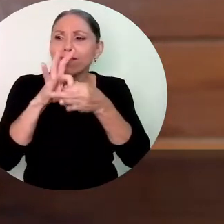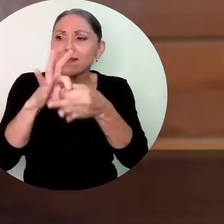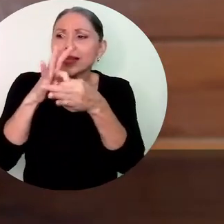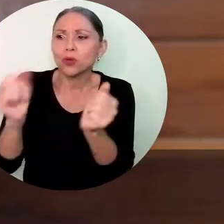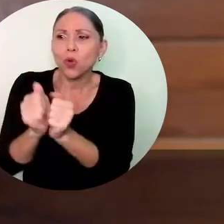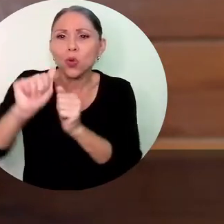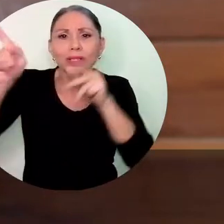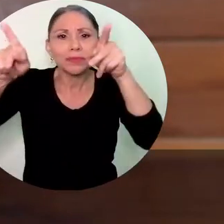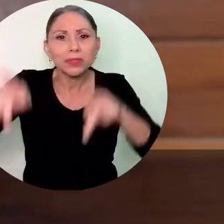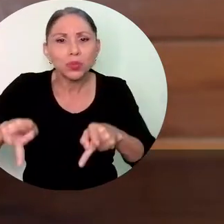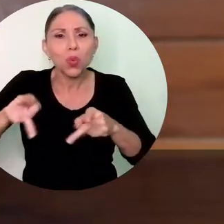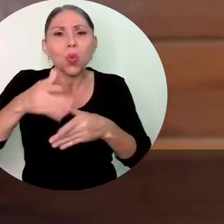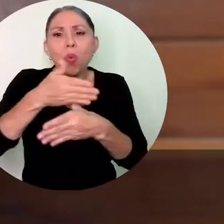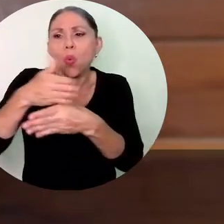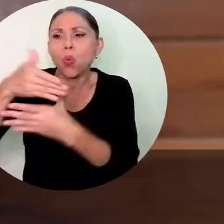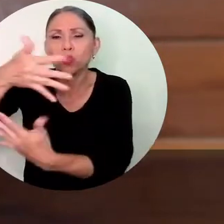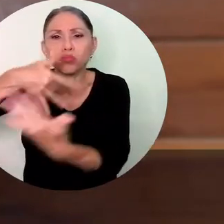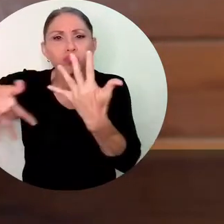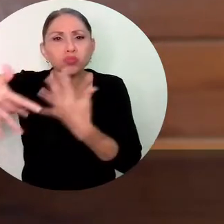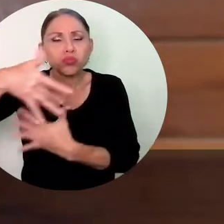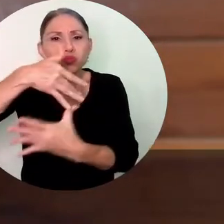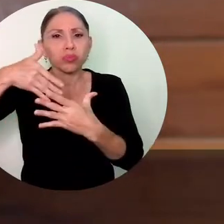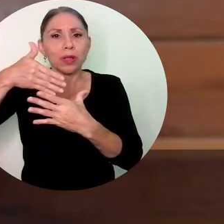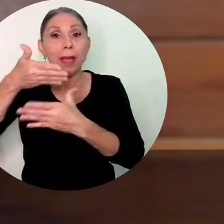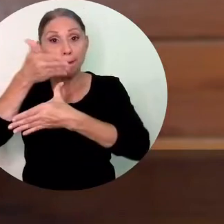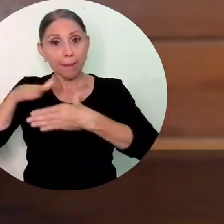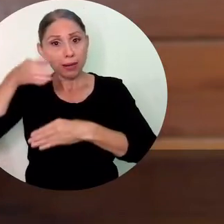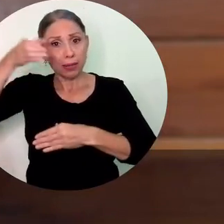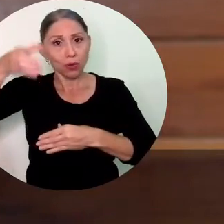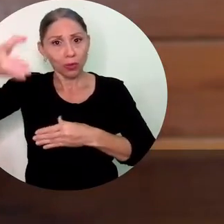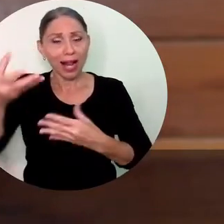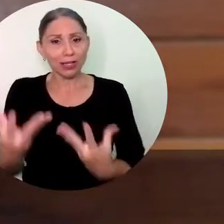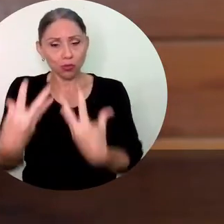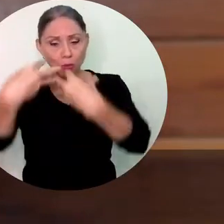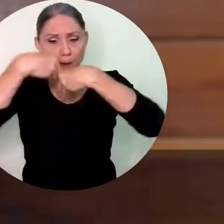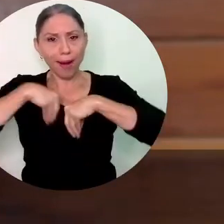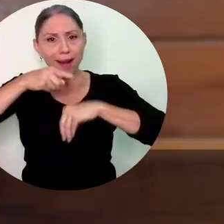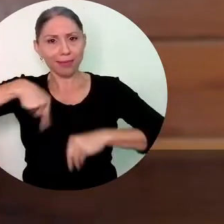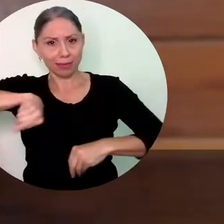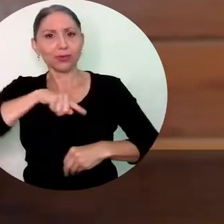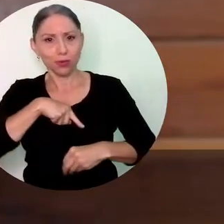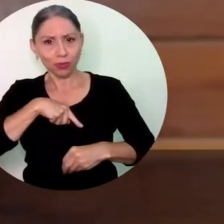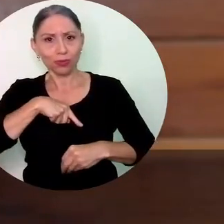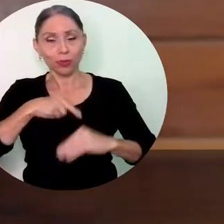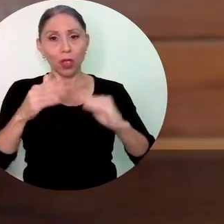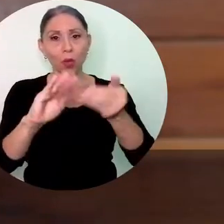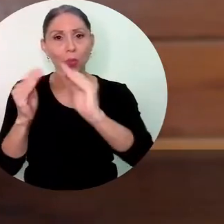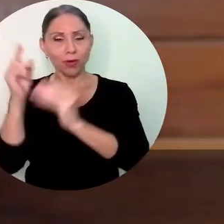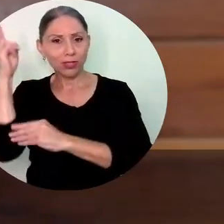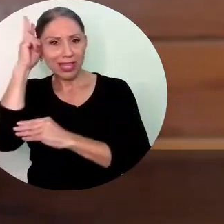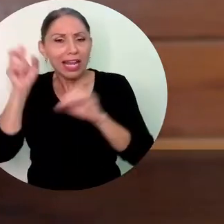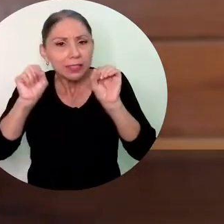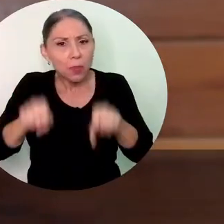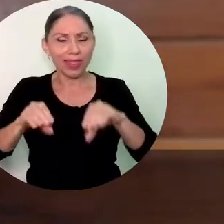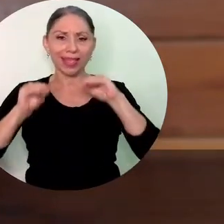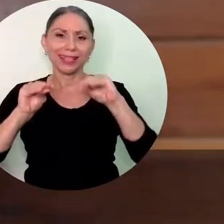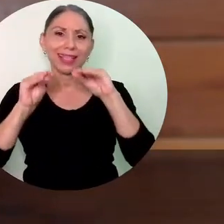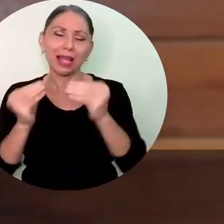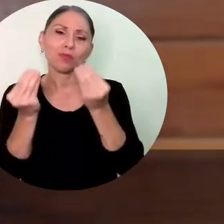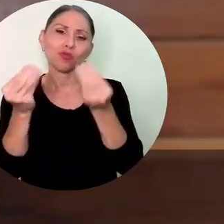el otro, de convivencia, de la parte cultural, son parte de nosotros. Y los pueblos indígenas